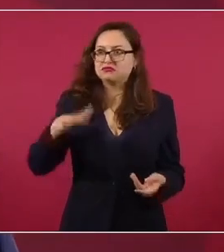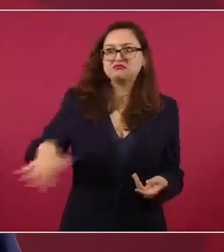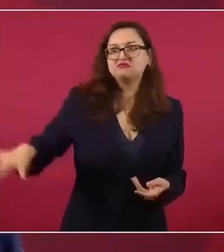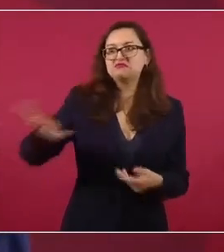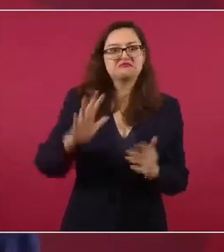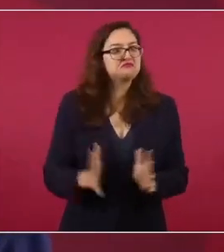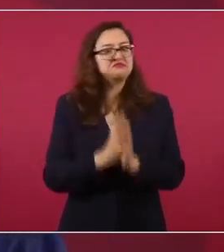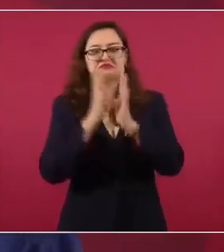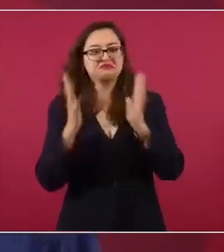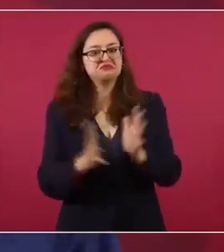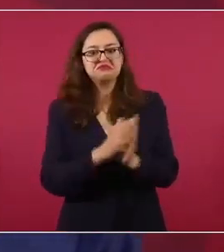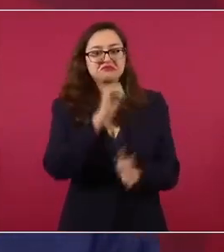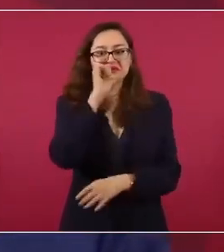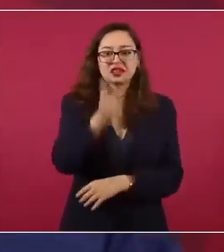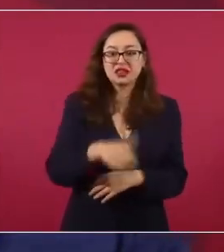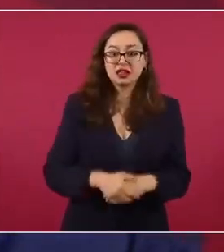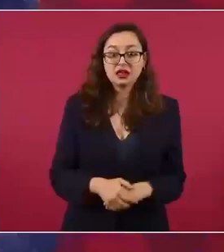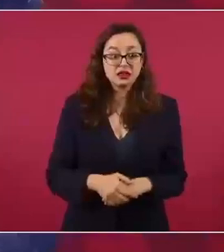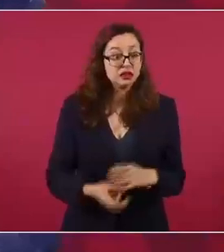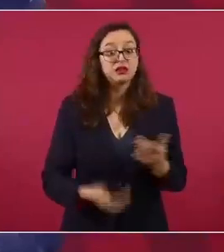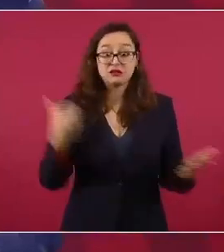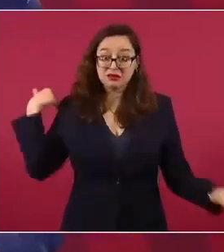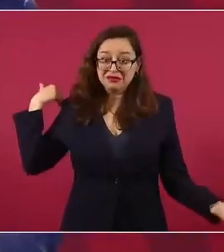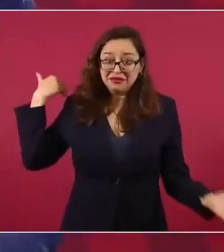Entonces, todavía se trae eso.